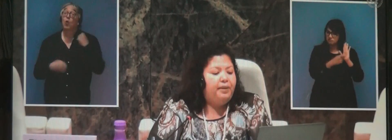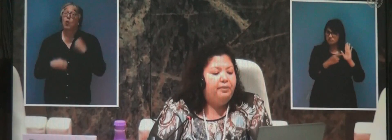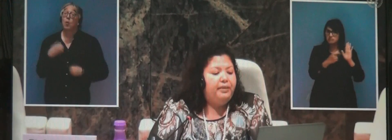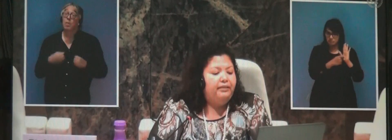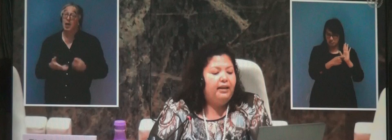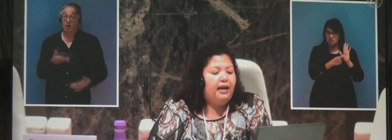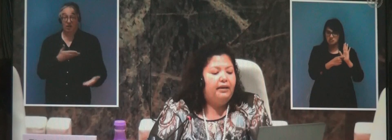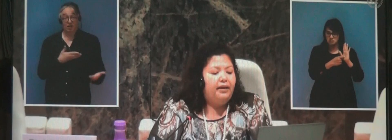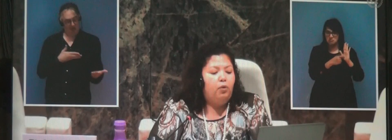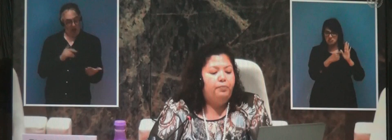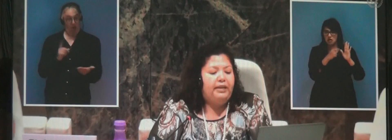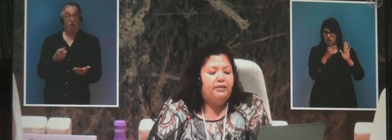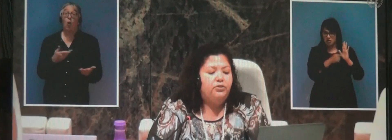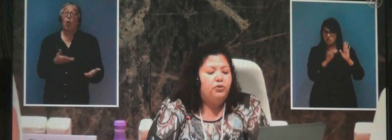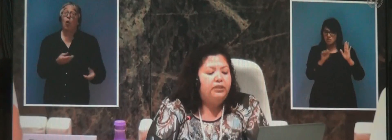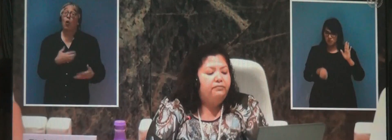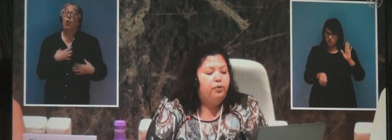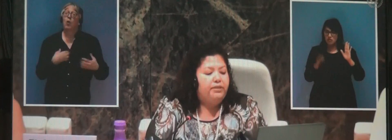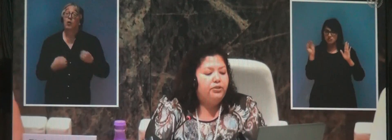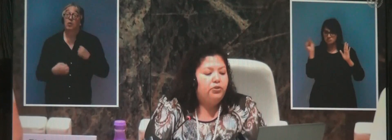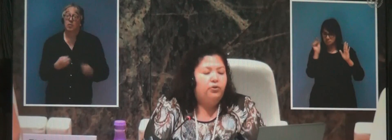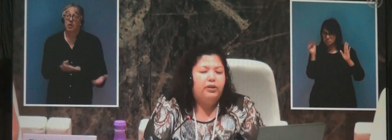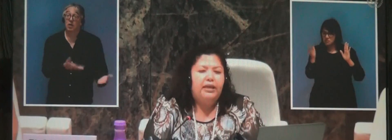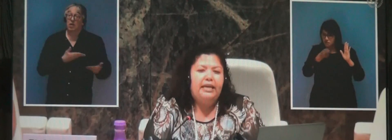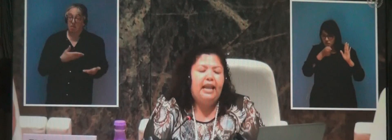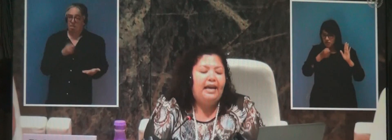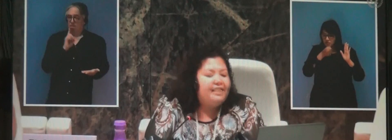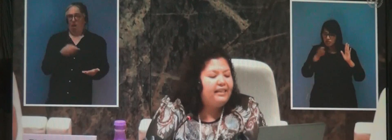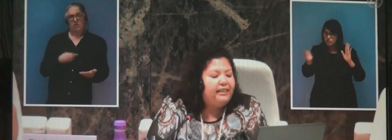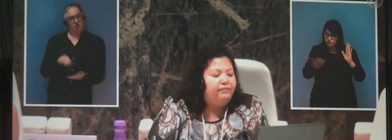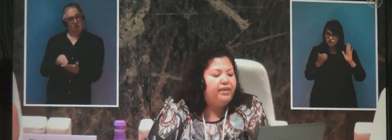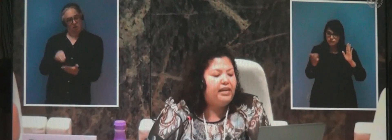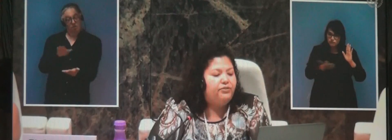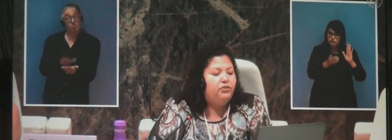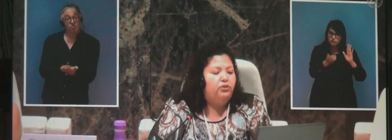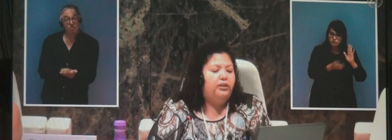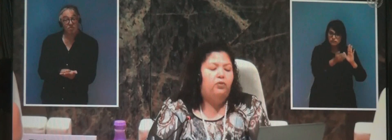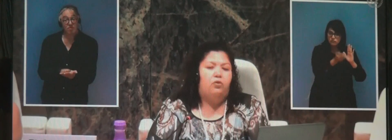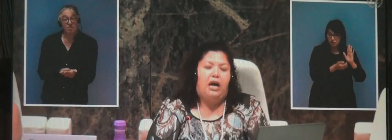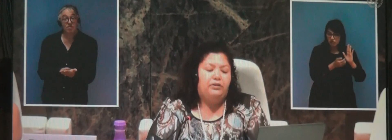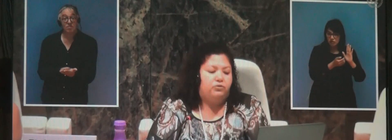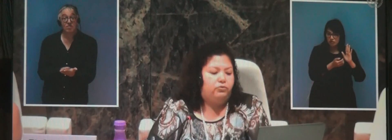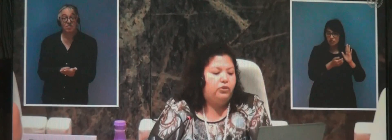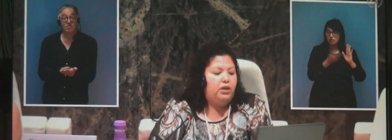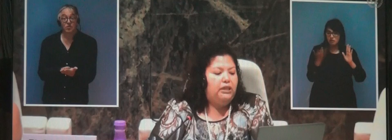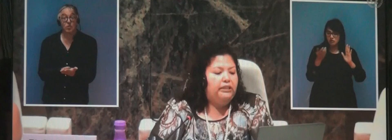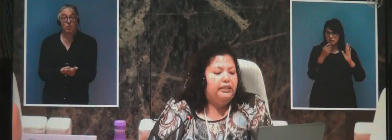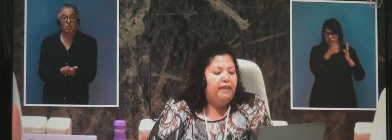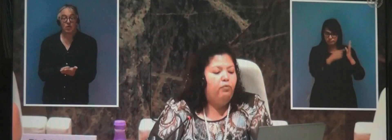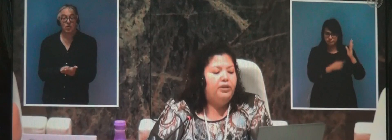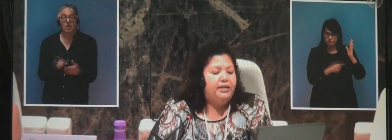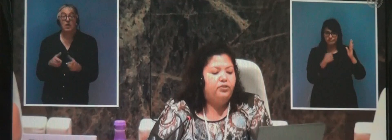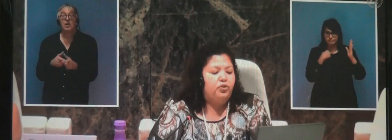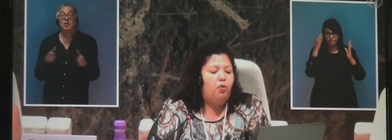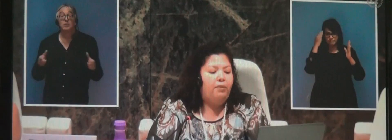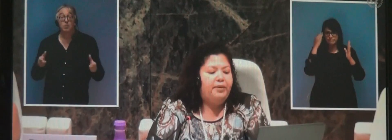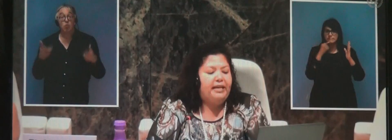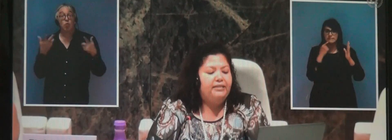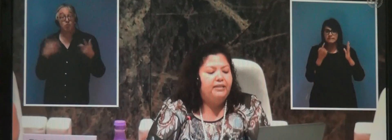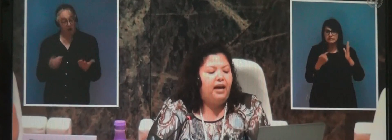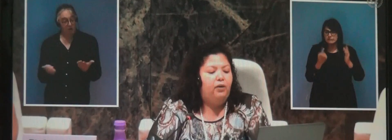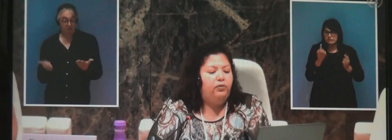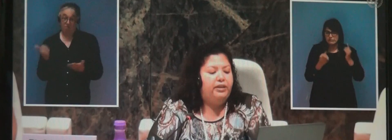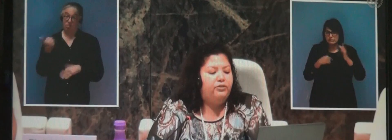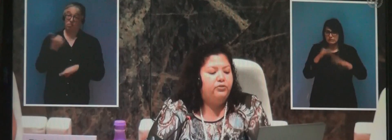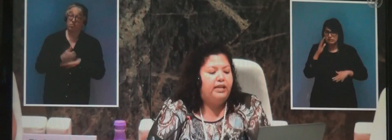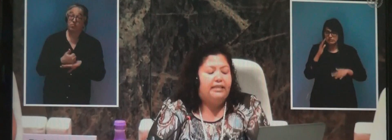que permite la recopilación de información y la identificación de los casos de vulneración o